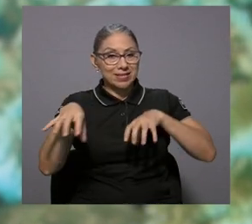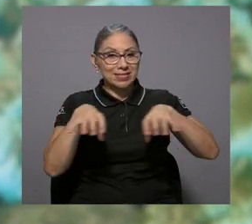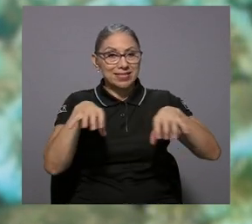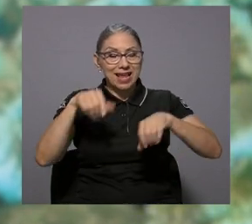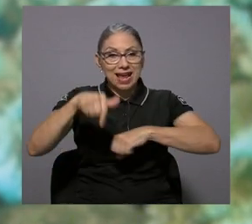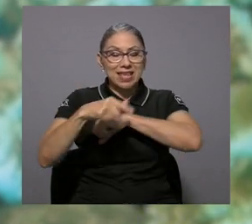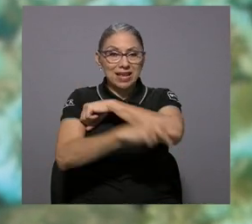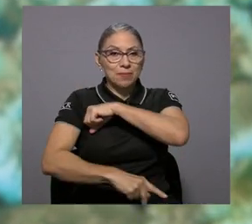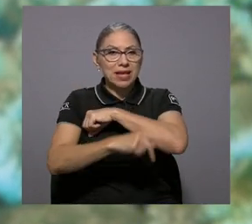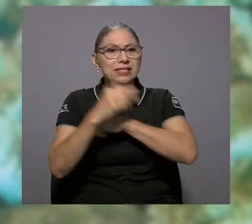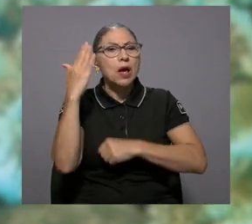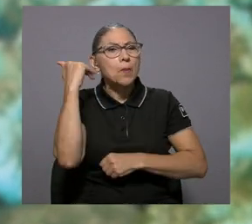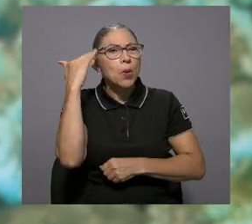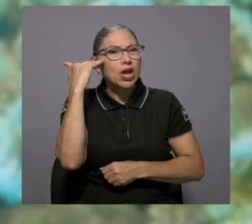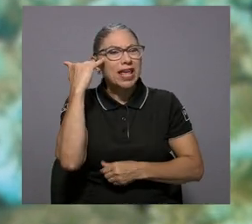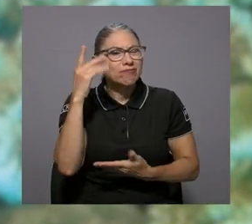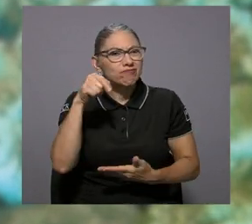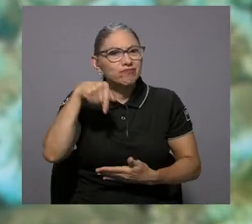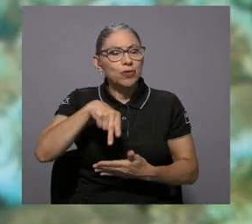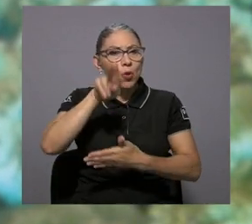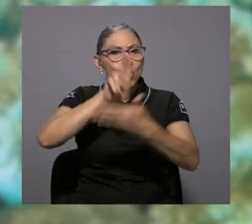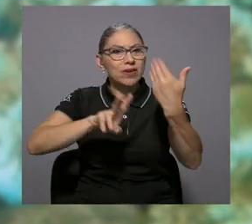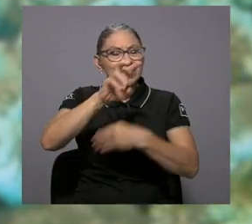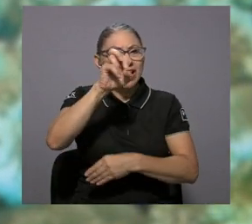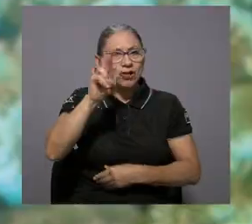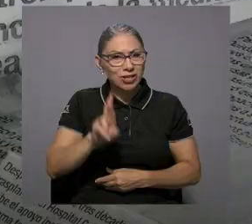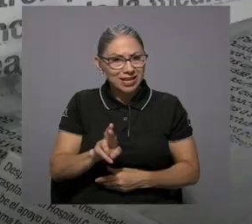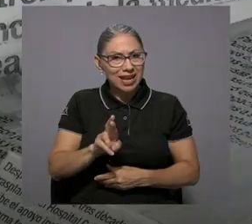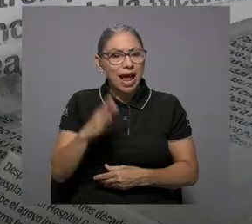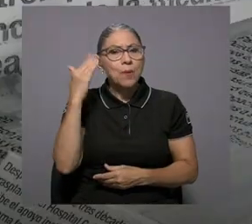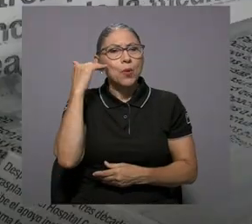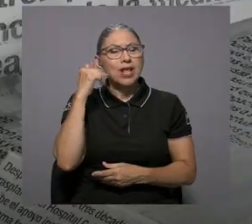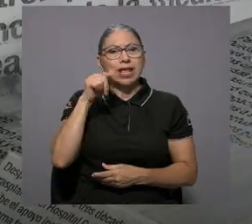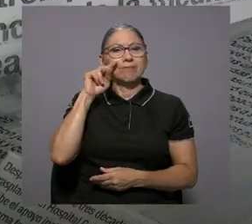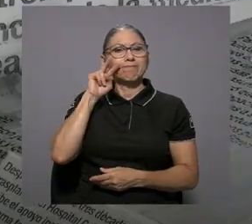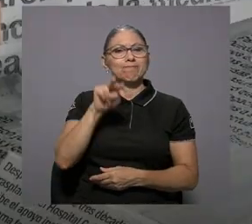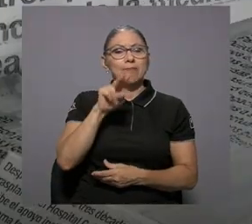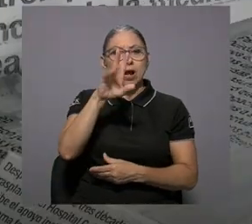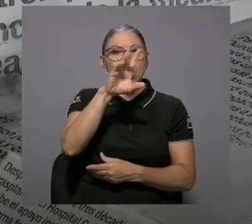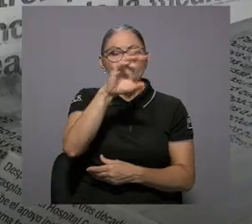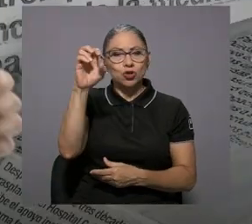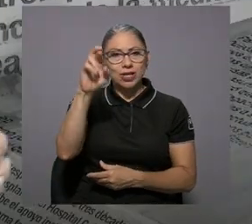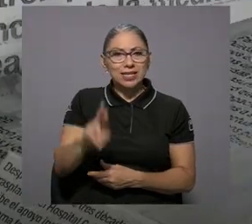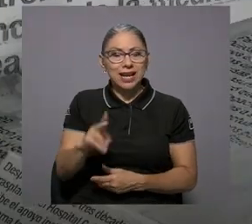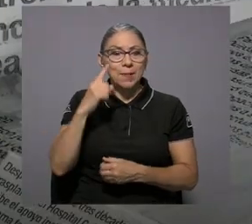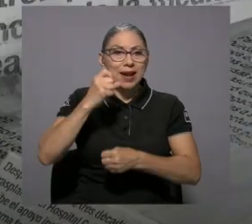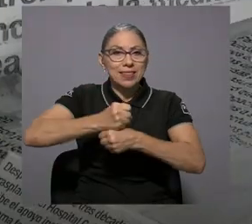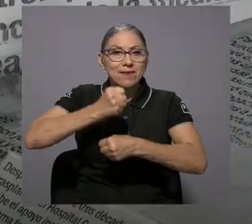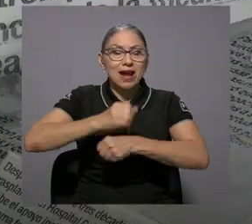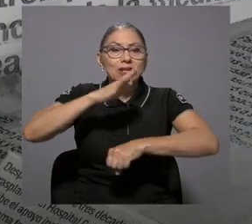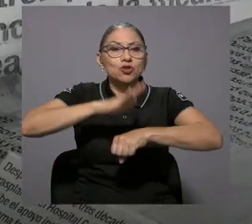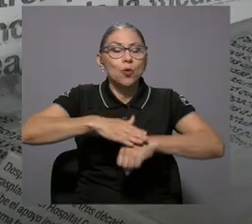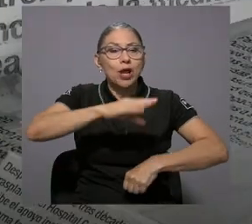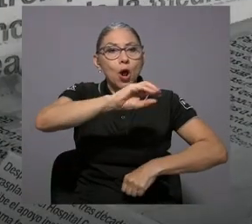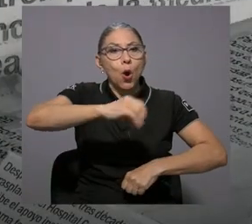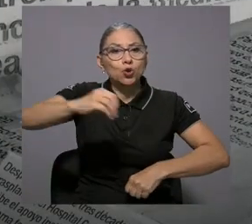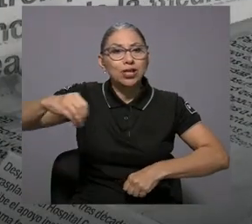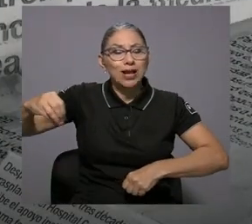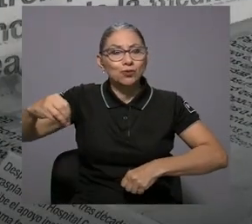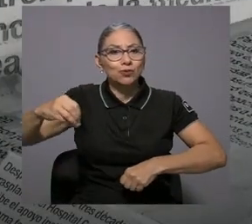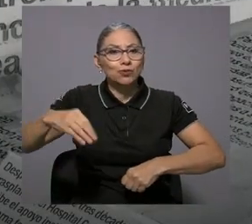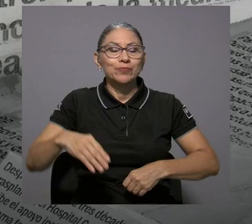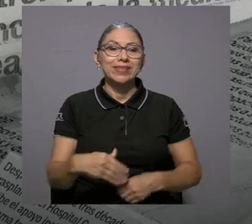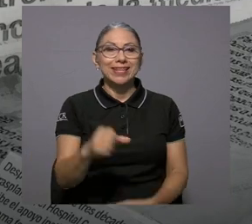por qué miraron a la Universidad de Costa Rica, a Costa Rica, para trabajar el tema de los océanos. Sí,